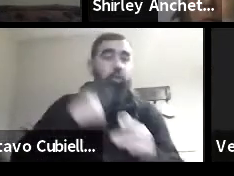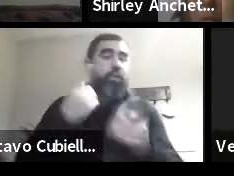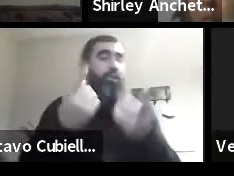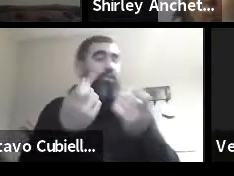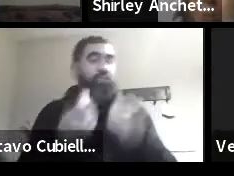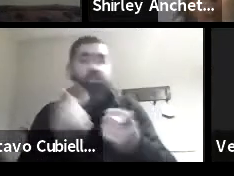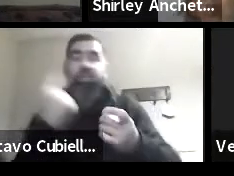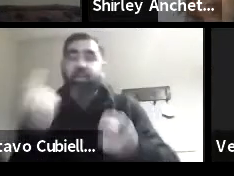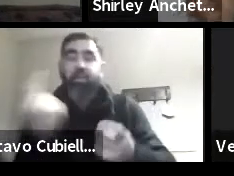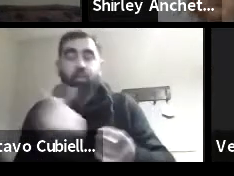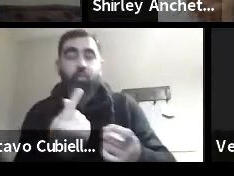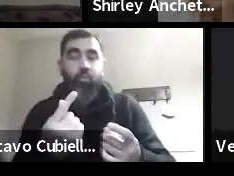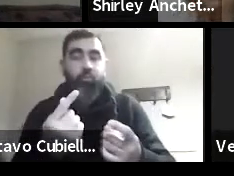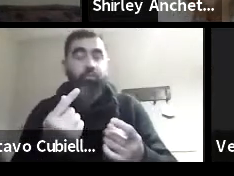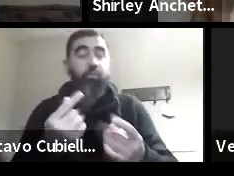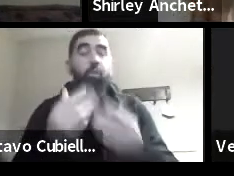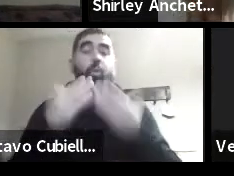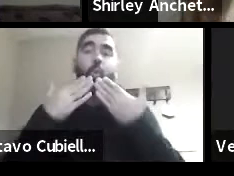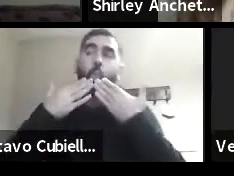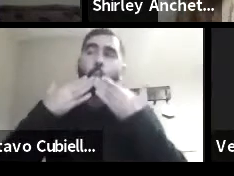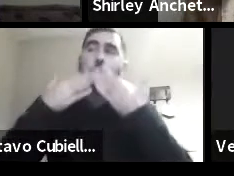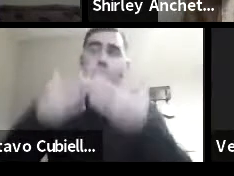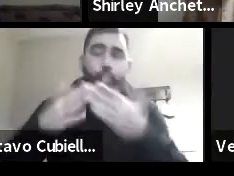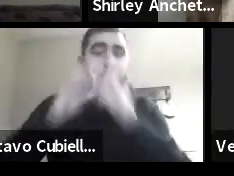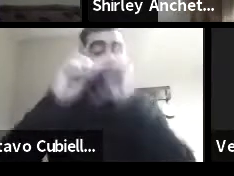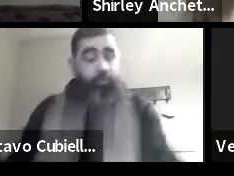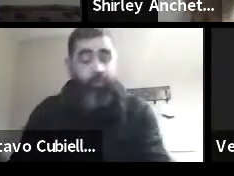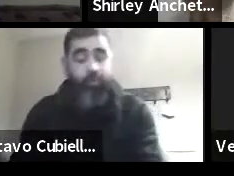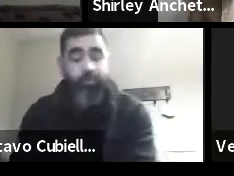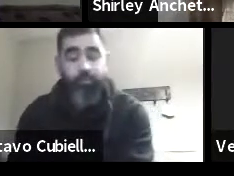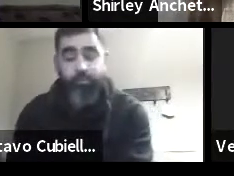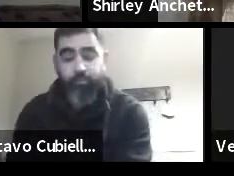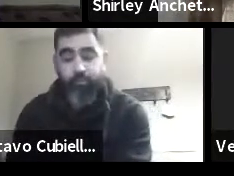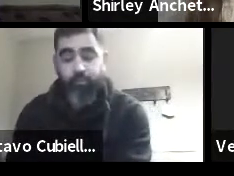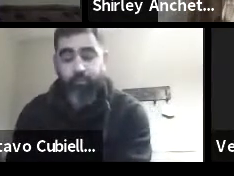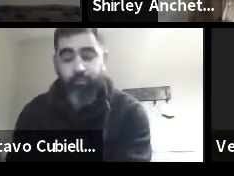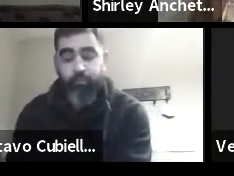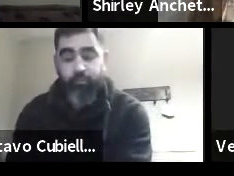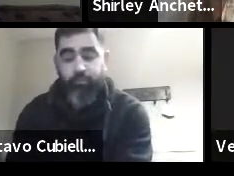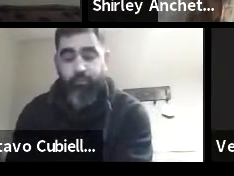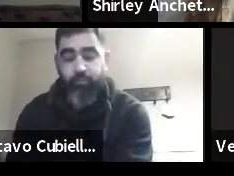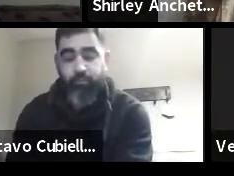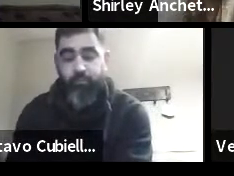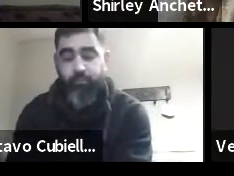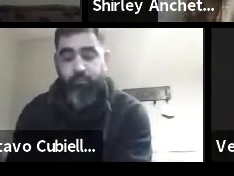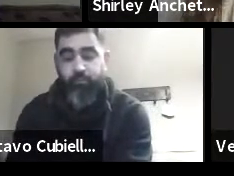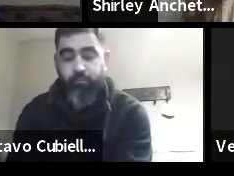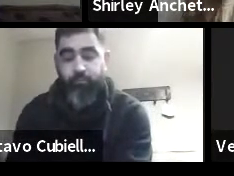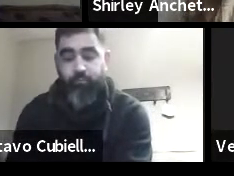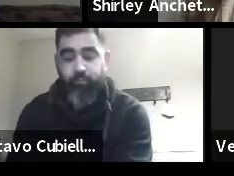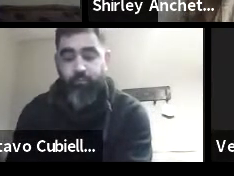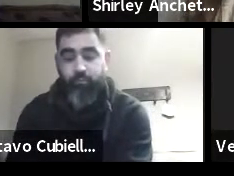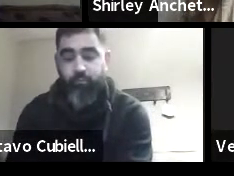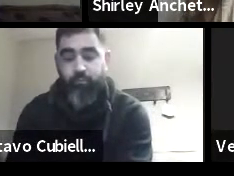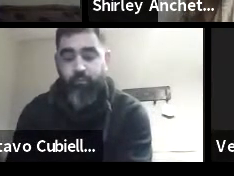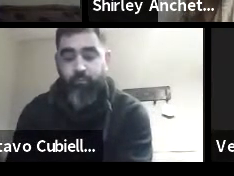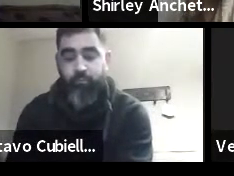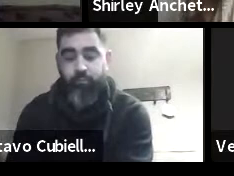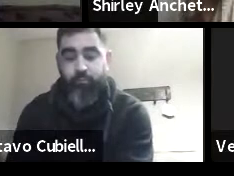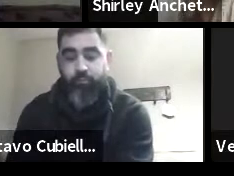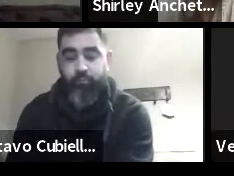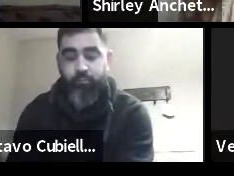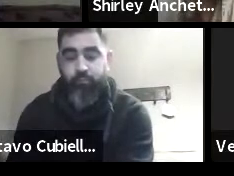necesidades, consultarla en ese sentido y, bueno, y seguir construyendo colectivamente, ¿no? Creo